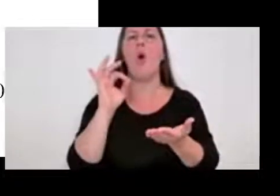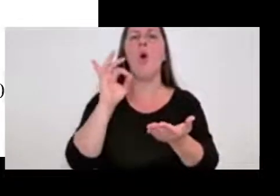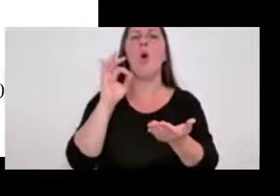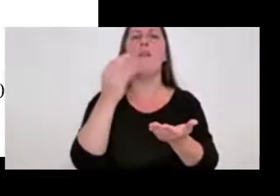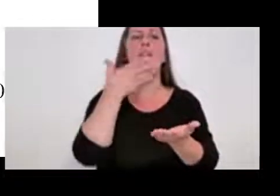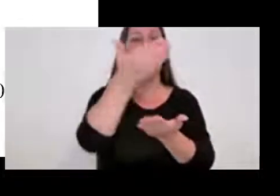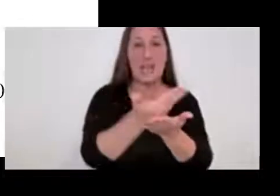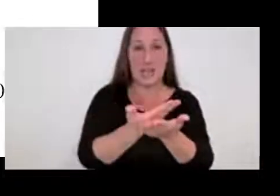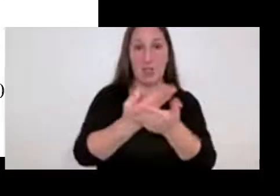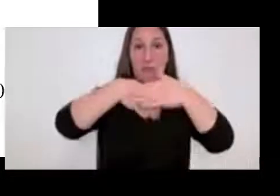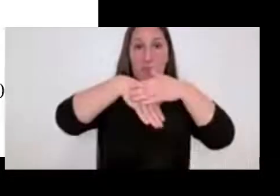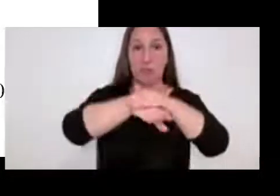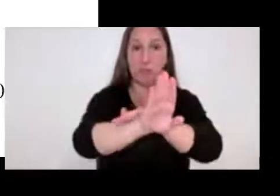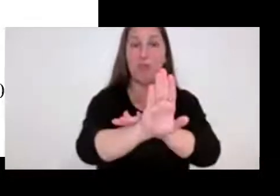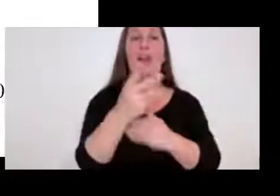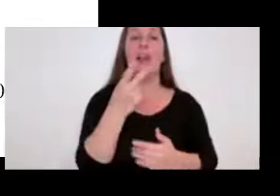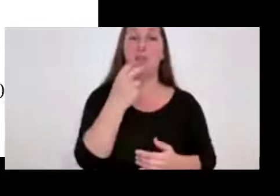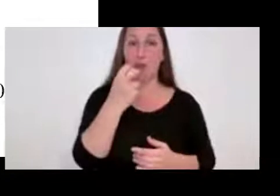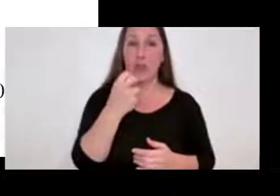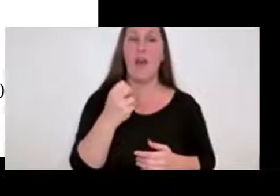que se inician con un requerimiento